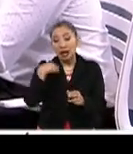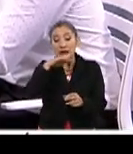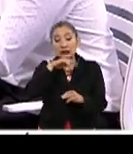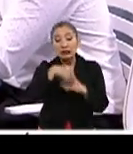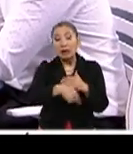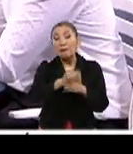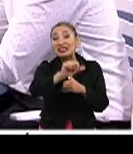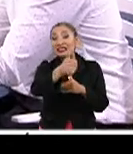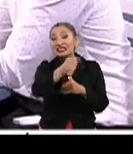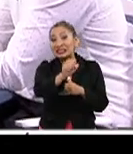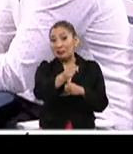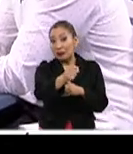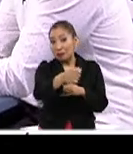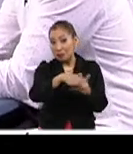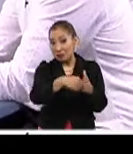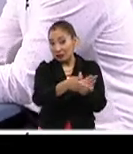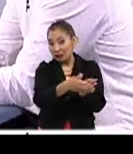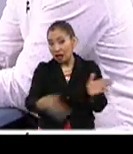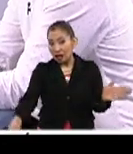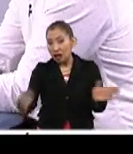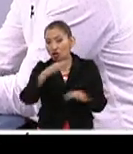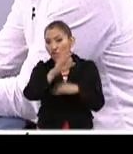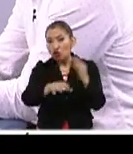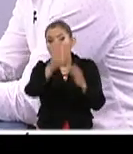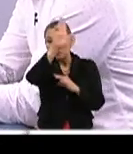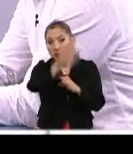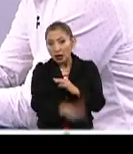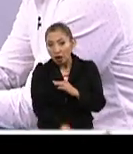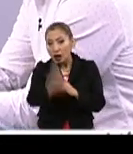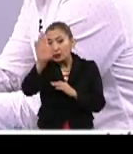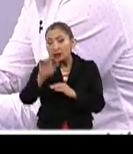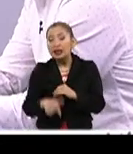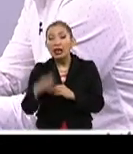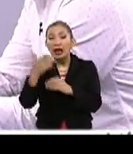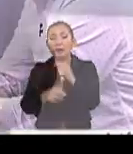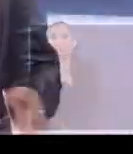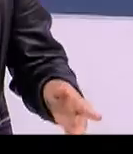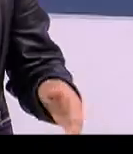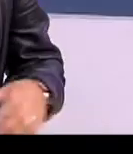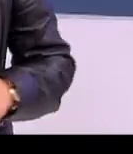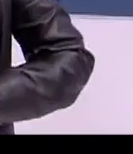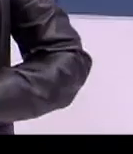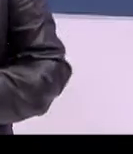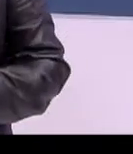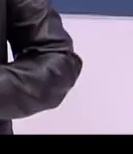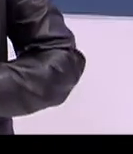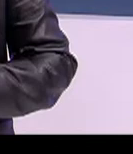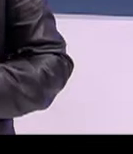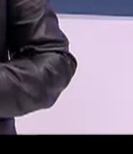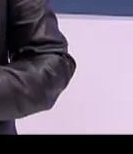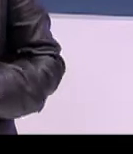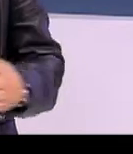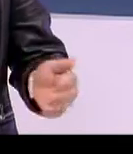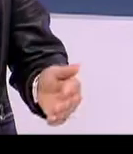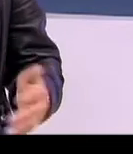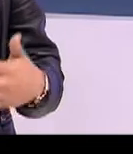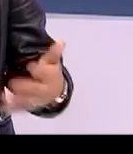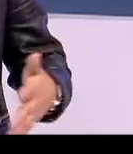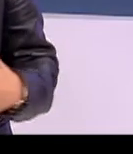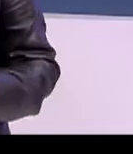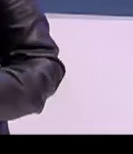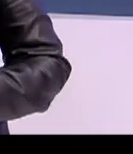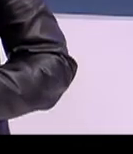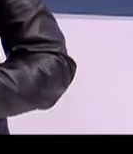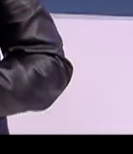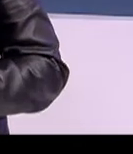empieza ya el 26 de septiembre y son todos los miércoles y termina el 19 de diciembre. Nos platicó también sobre quienes pueden inscribirse